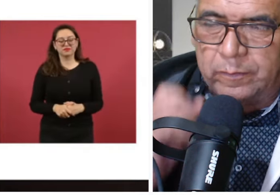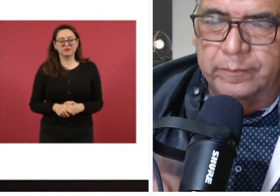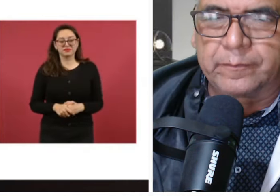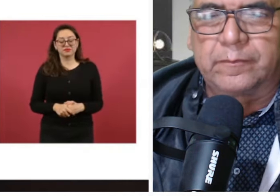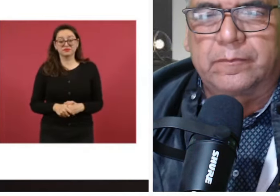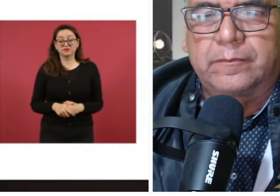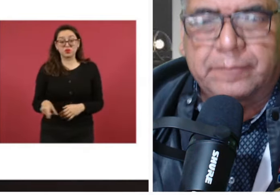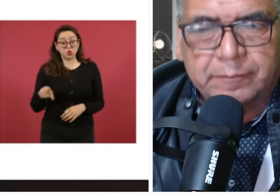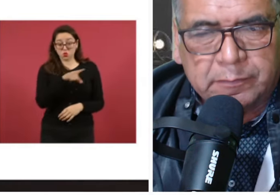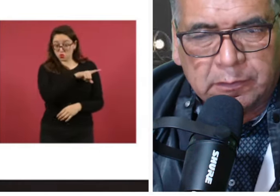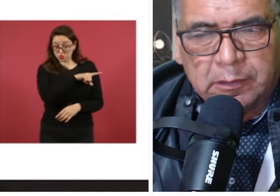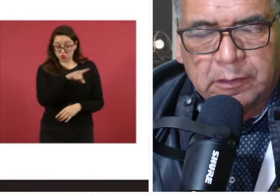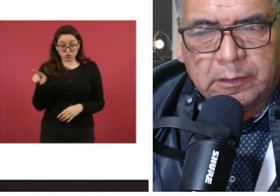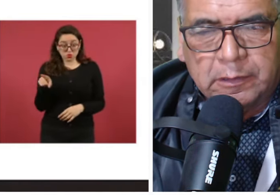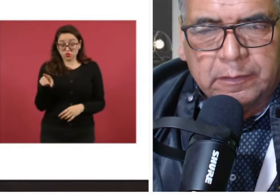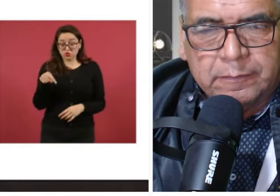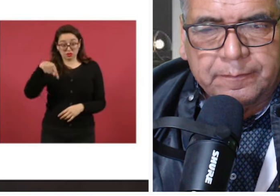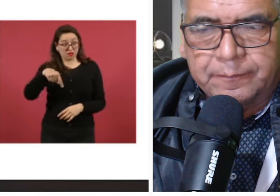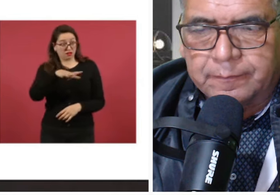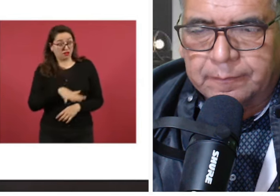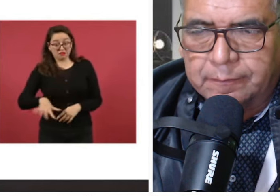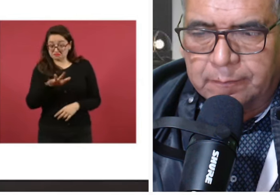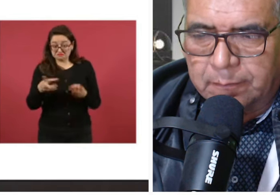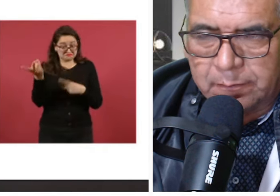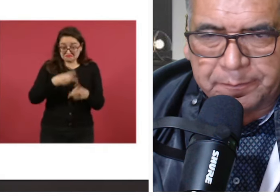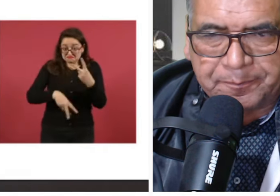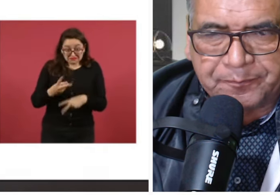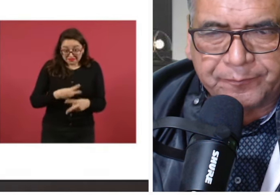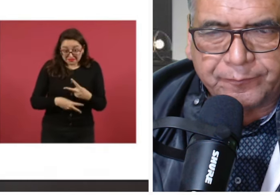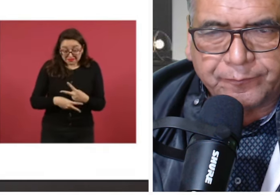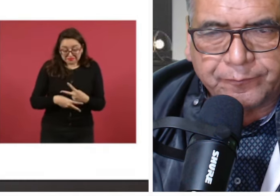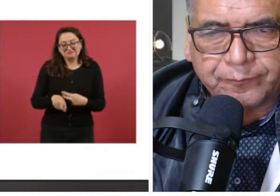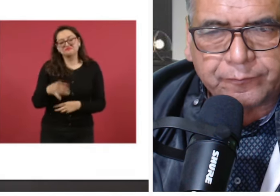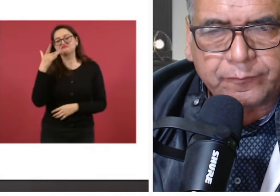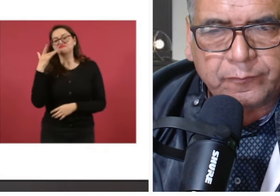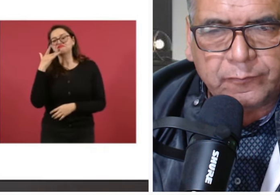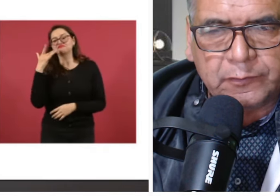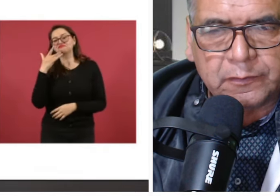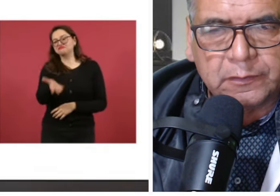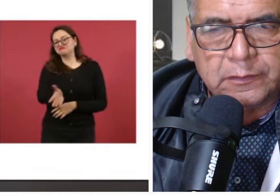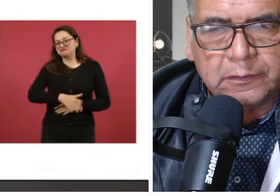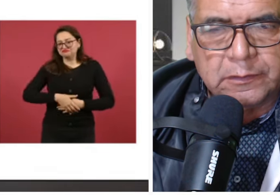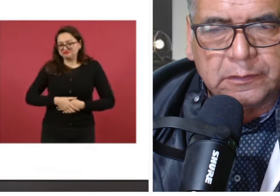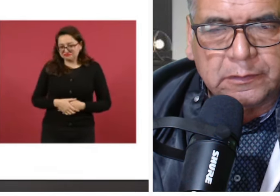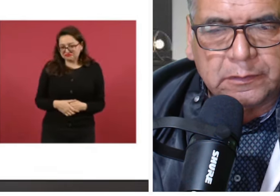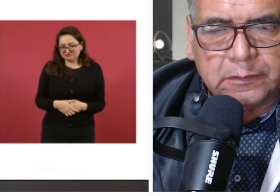El que no venga a Calakmul es fresa.